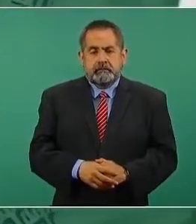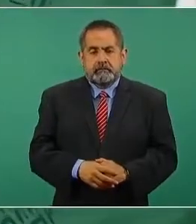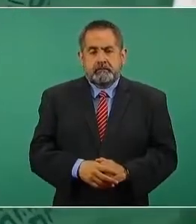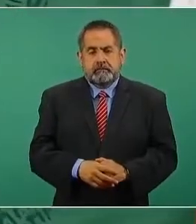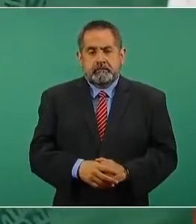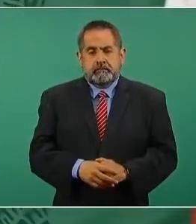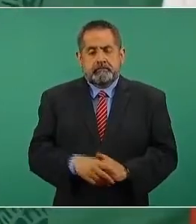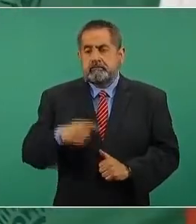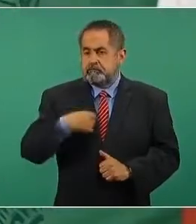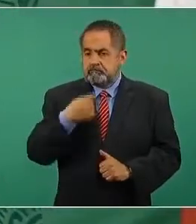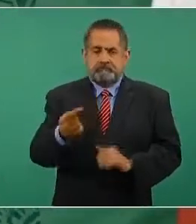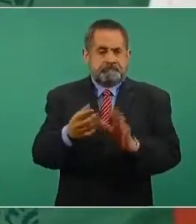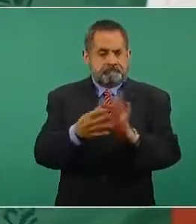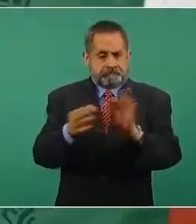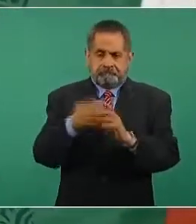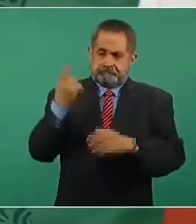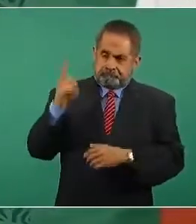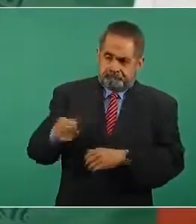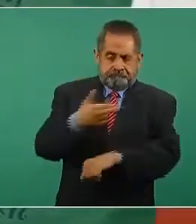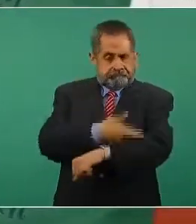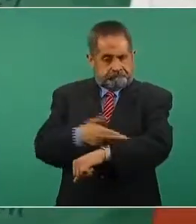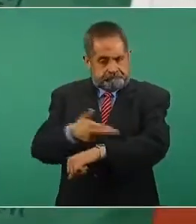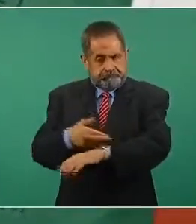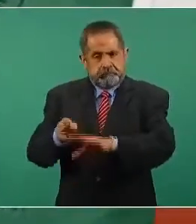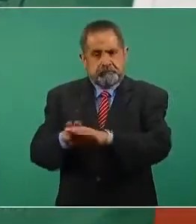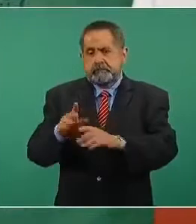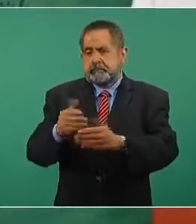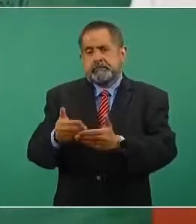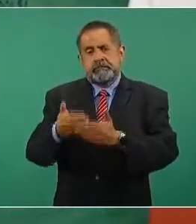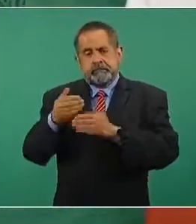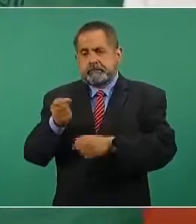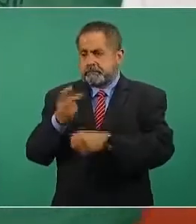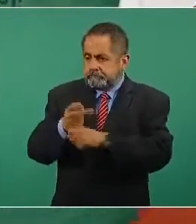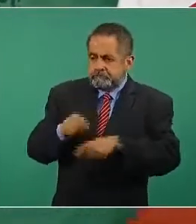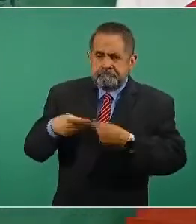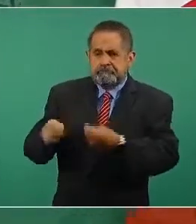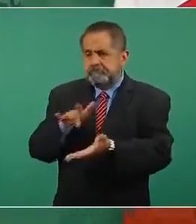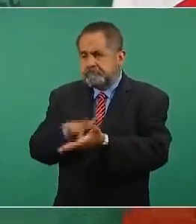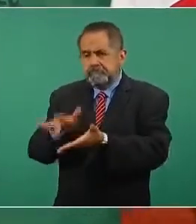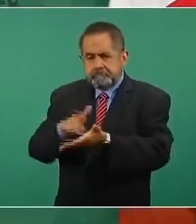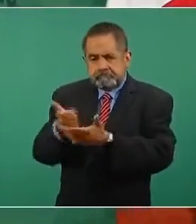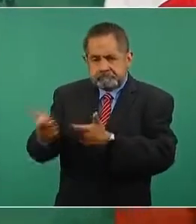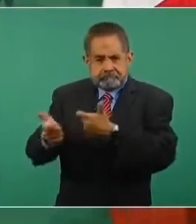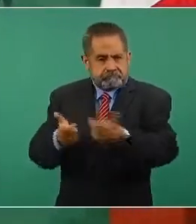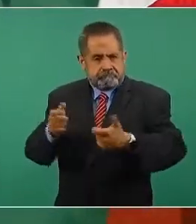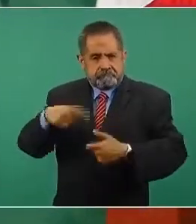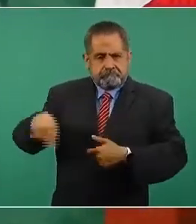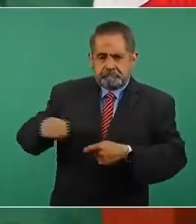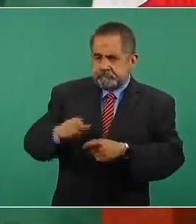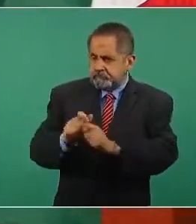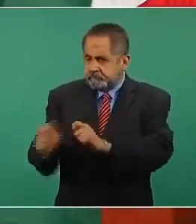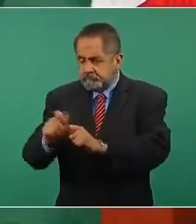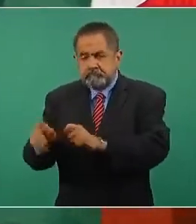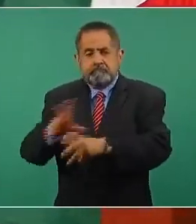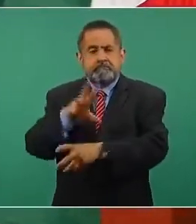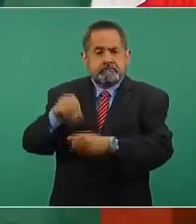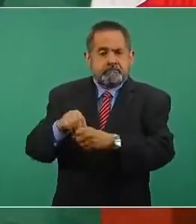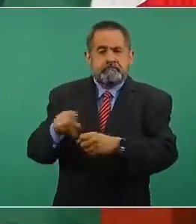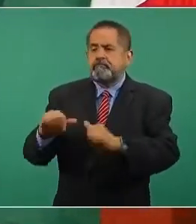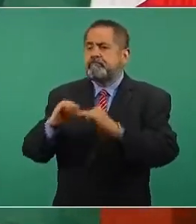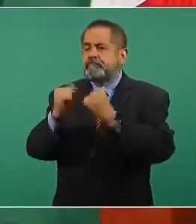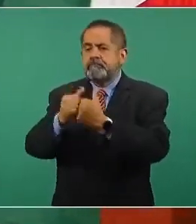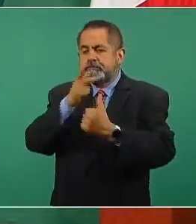He dado instrucciones para que se adelanten los apoyos destinados a las sociedades de